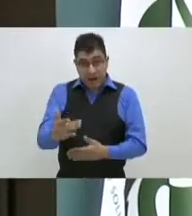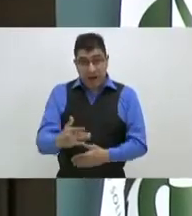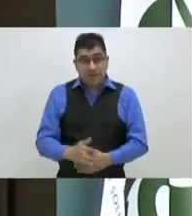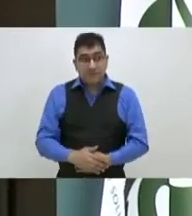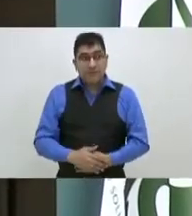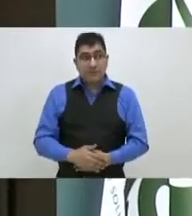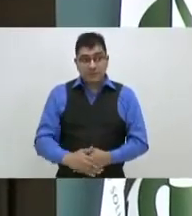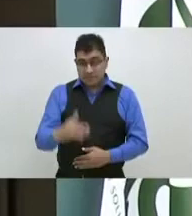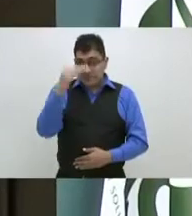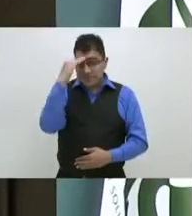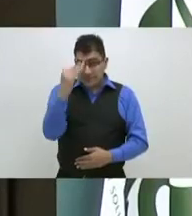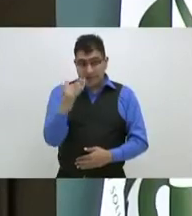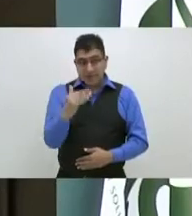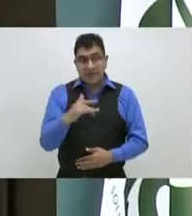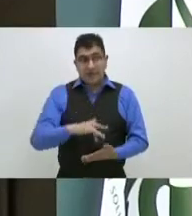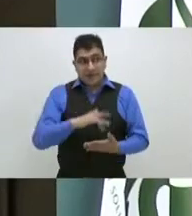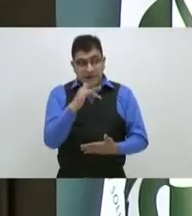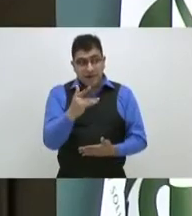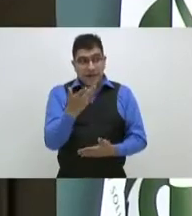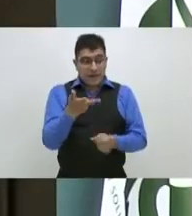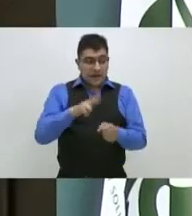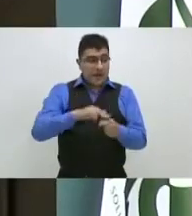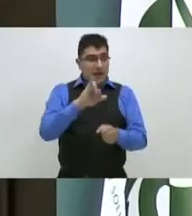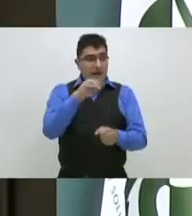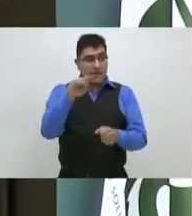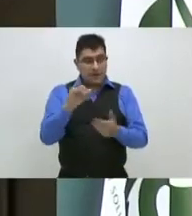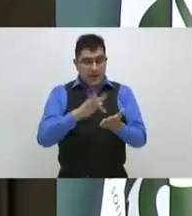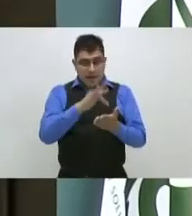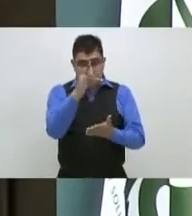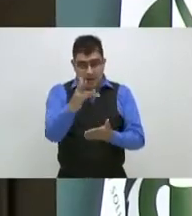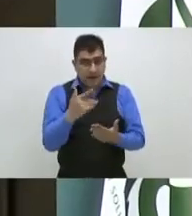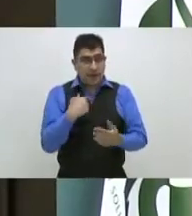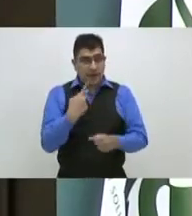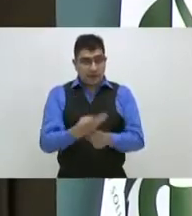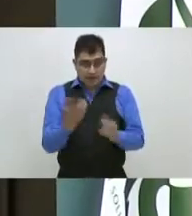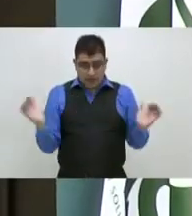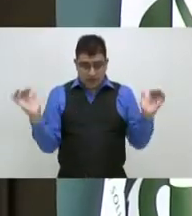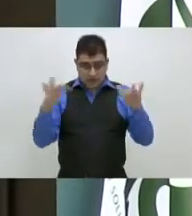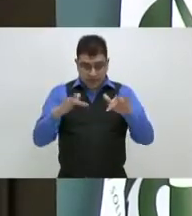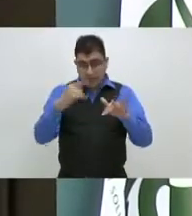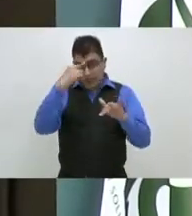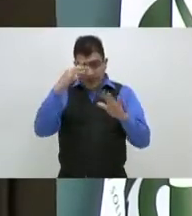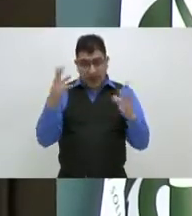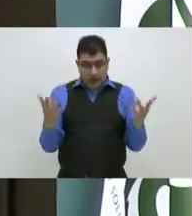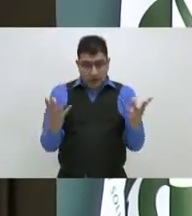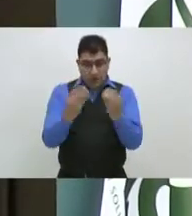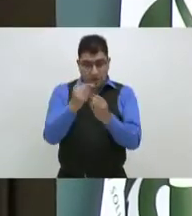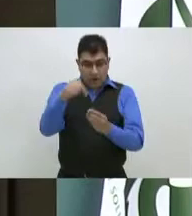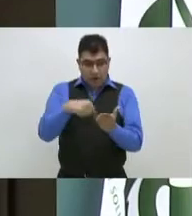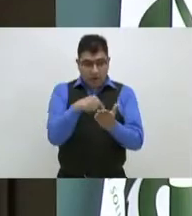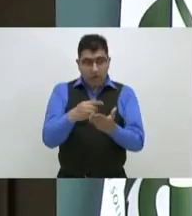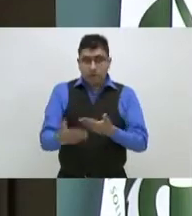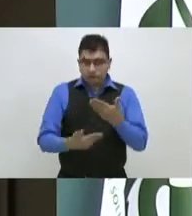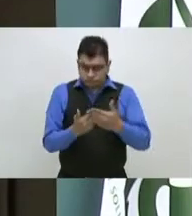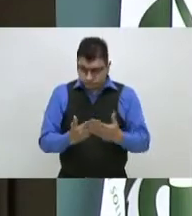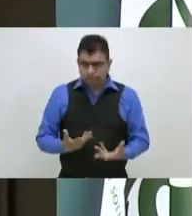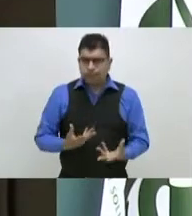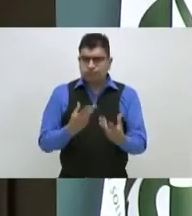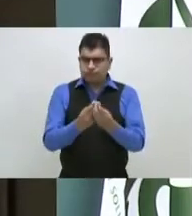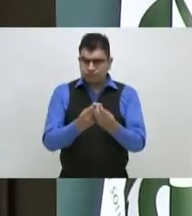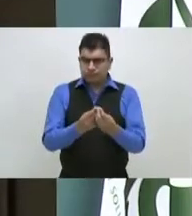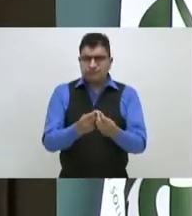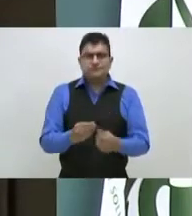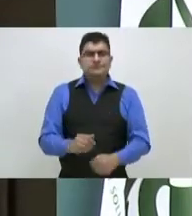Gracias al señor director del Seguro Social por invitarnos a participar. Desde luego, a la secretaria de